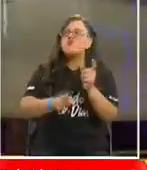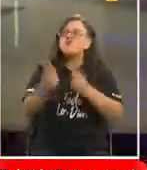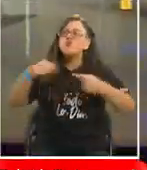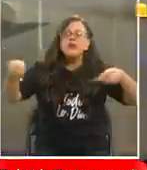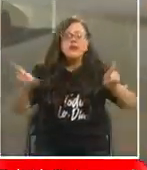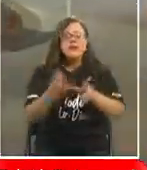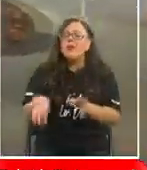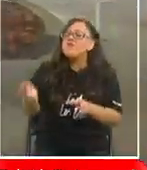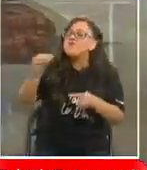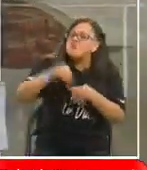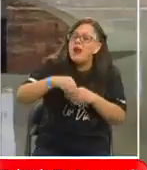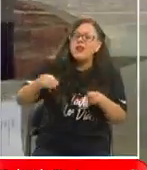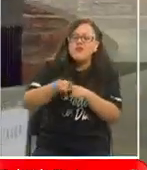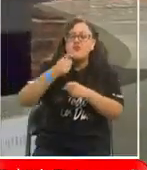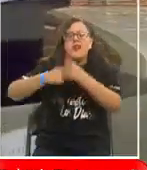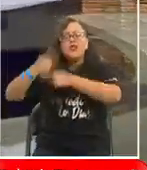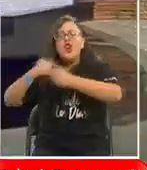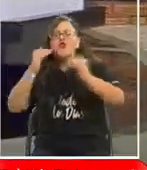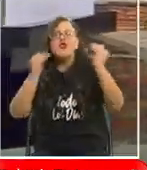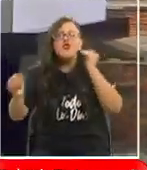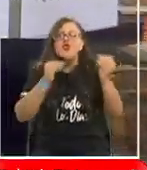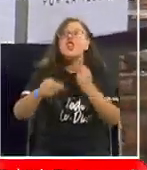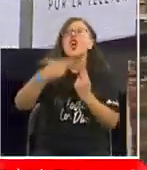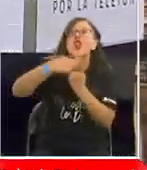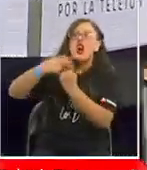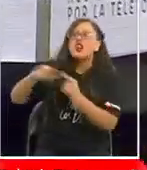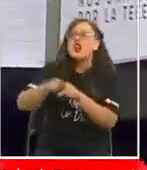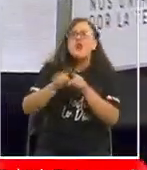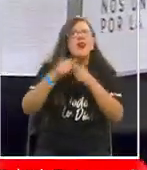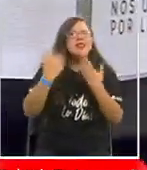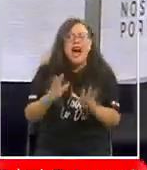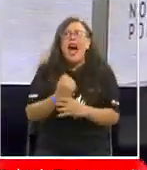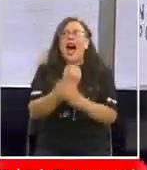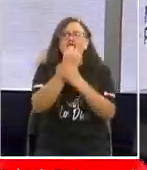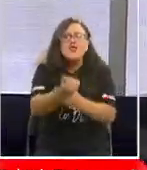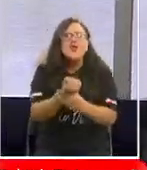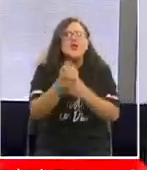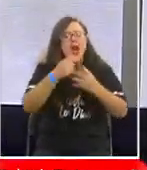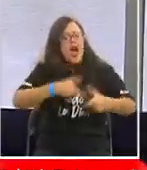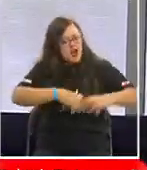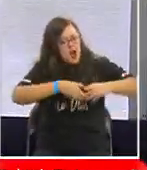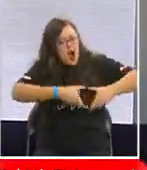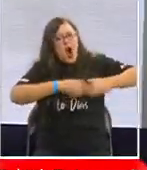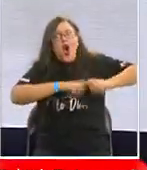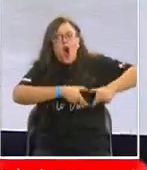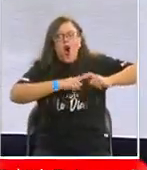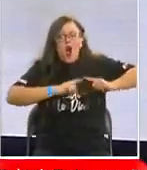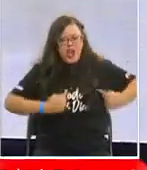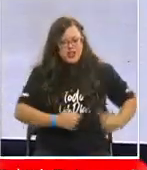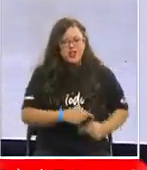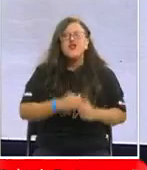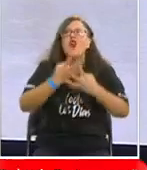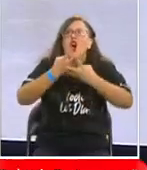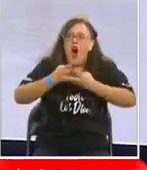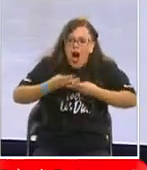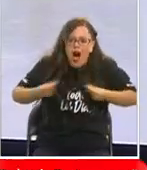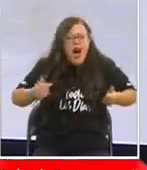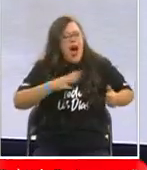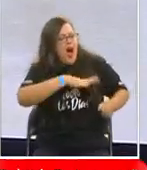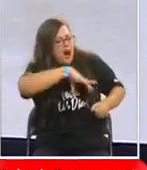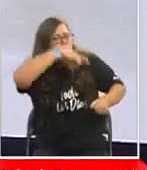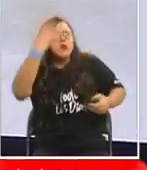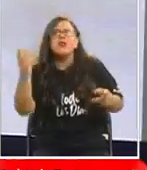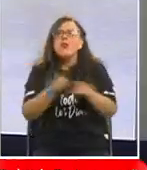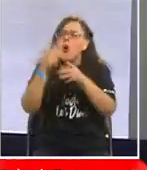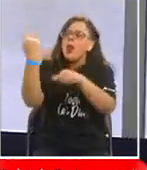historia de tantos niños de la Teletón. La música salva las almas, los corazones. Y hoy día queremos conversar con quienes han llevado adelante